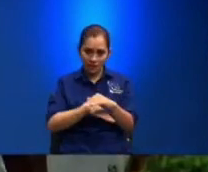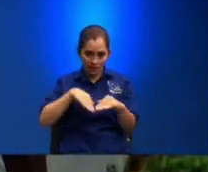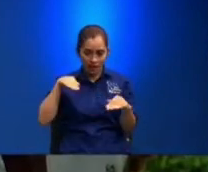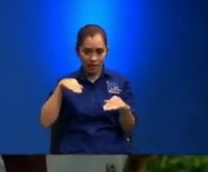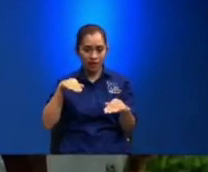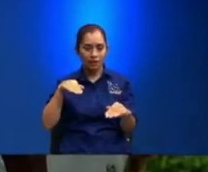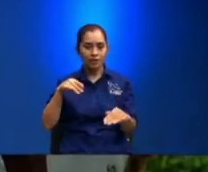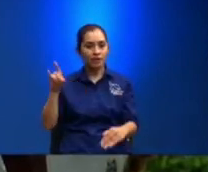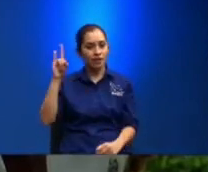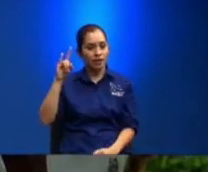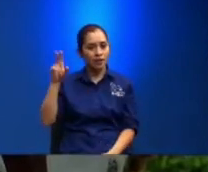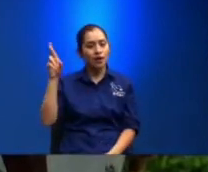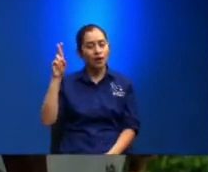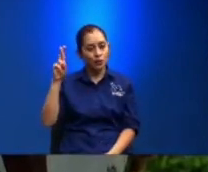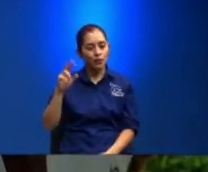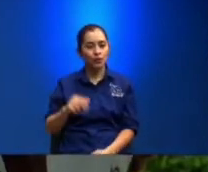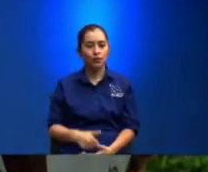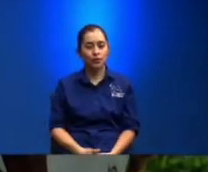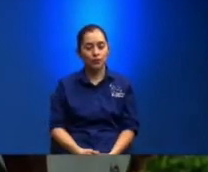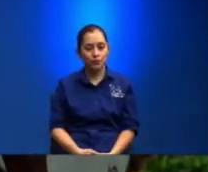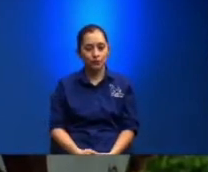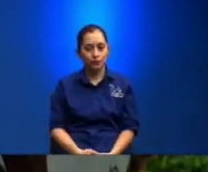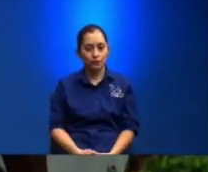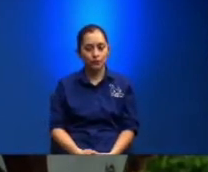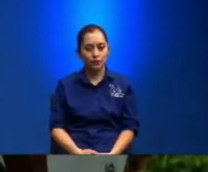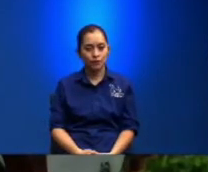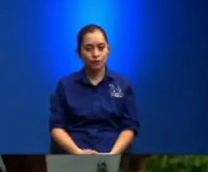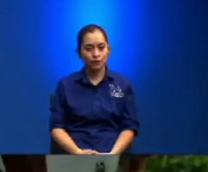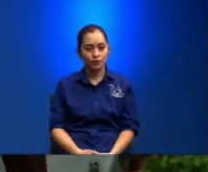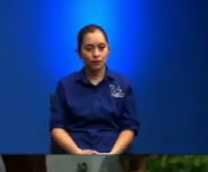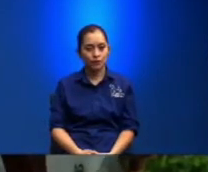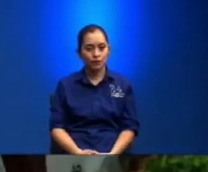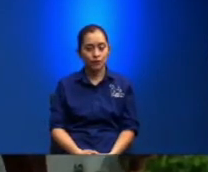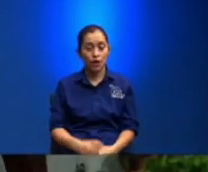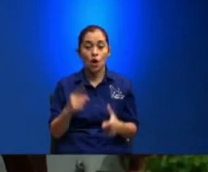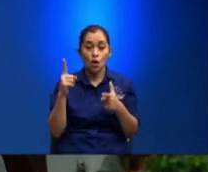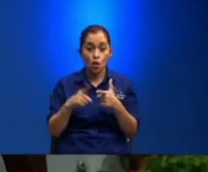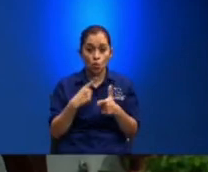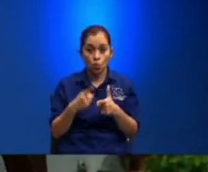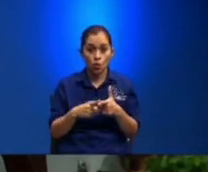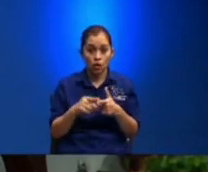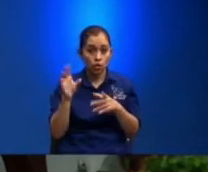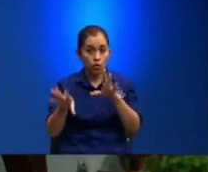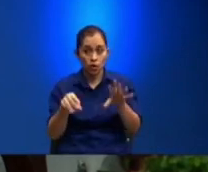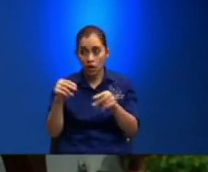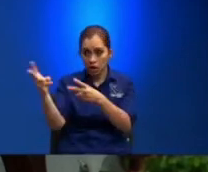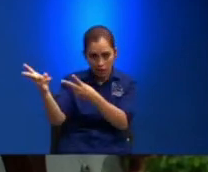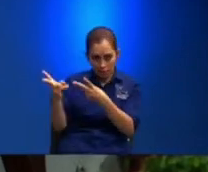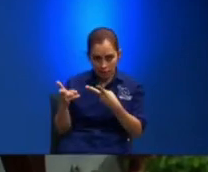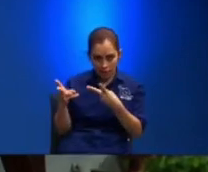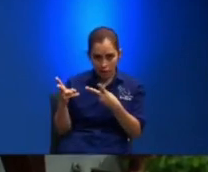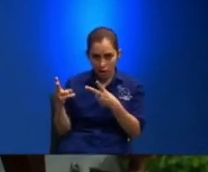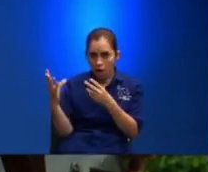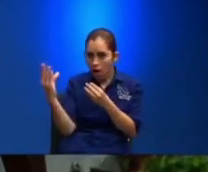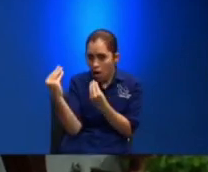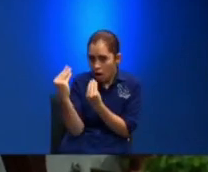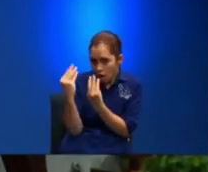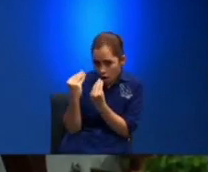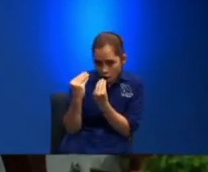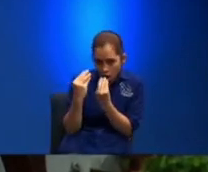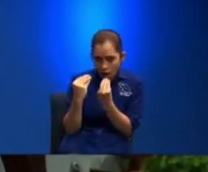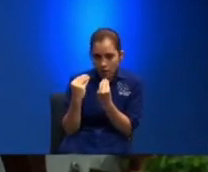por qué no me acompañas a salir de ahora no pero es que lo supe de una buena fuente no te la puedo